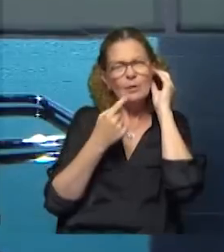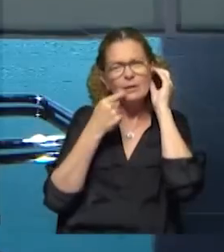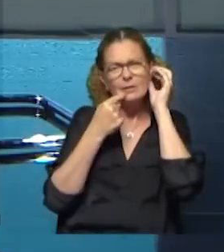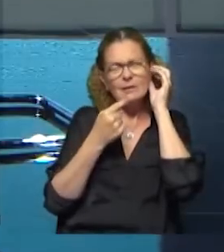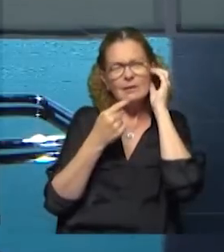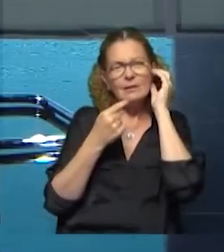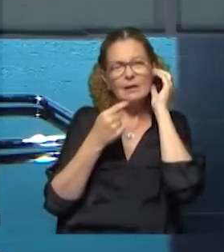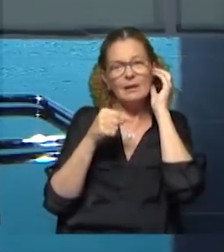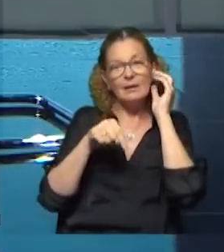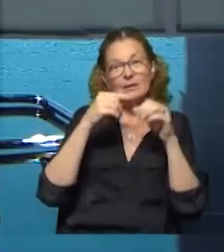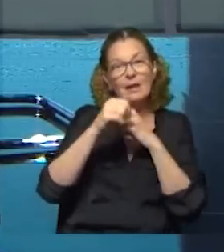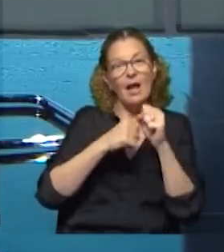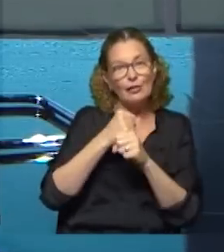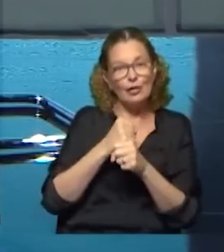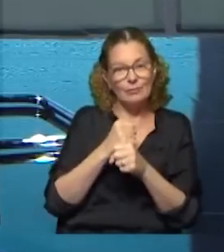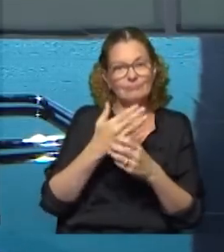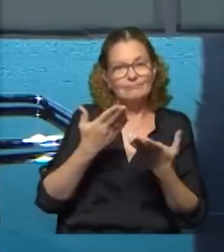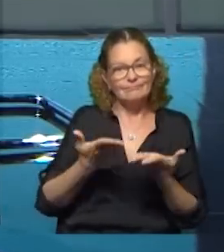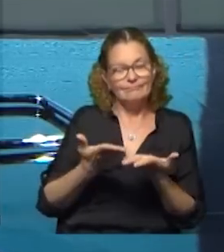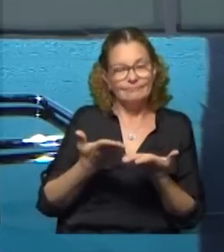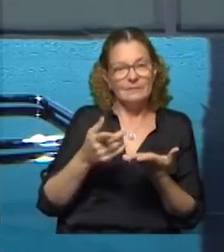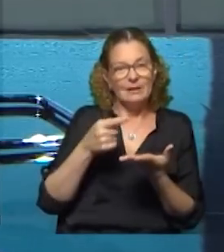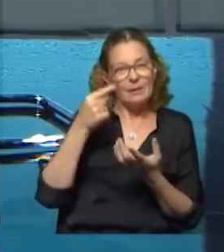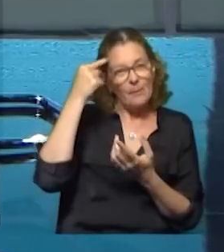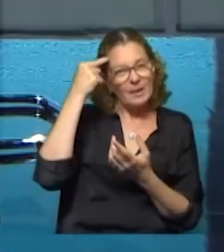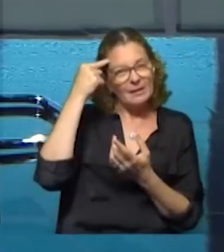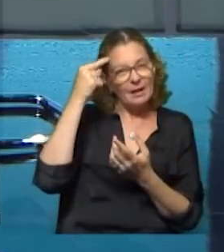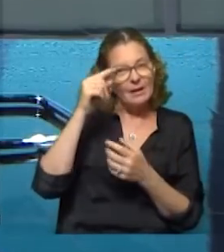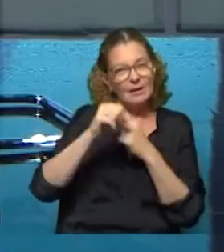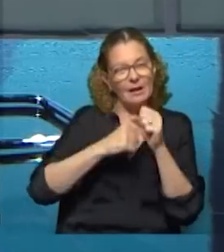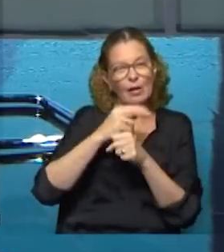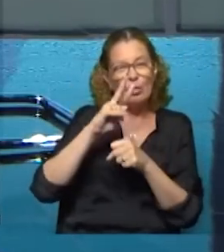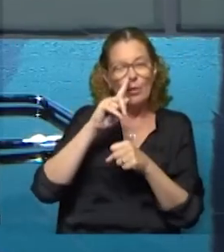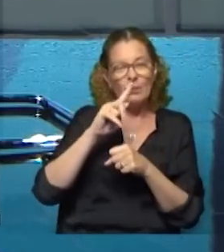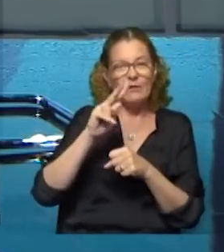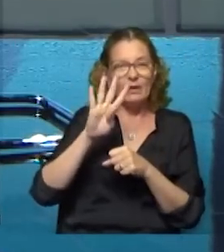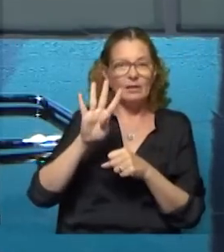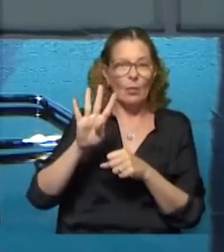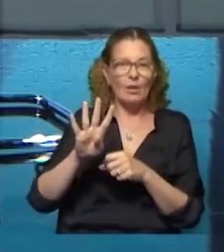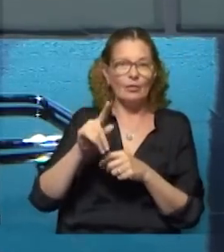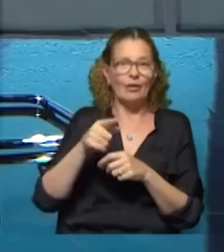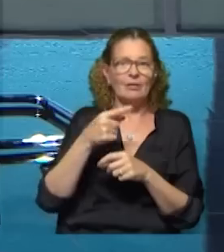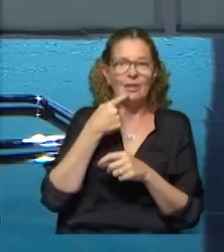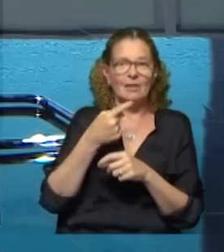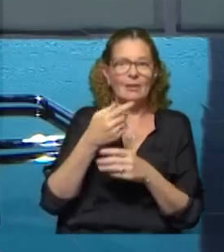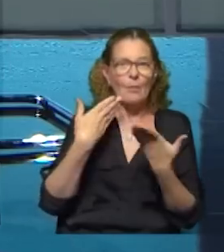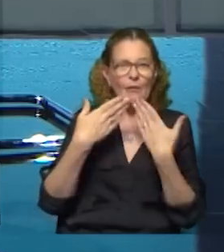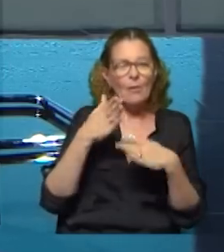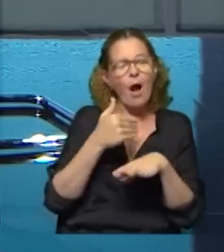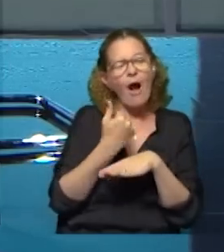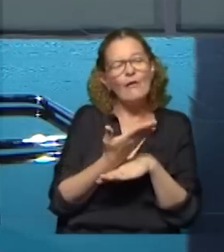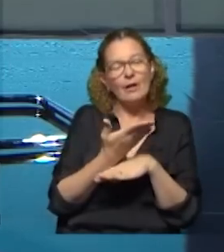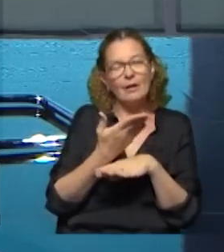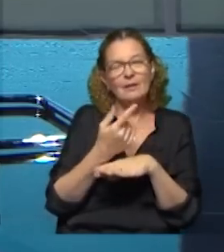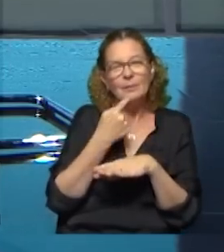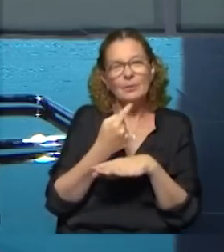ha dado particularmente en este año no este ese pensar en el 2024 y bueno lo hablamos fuera del aire no